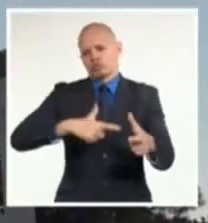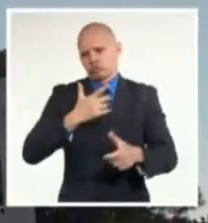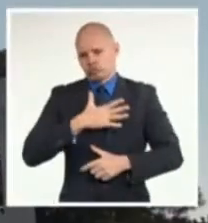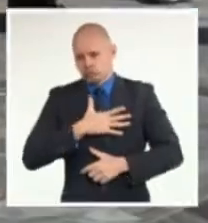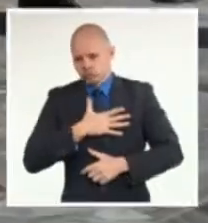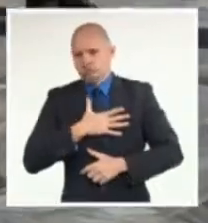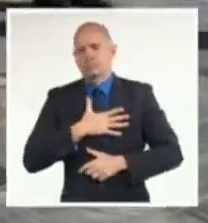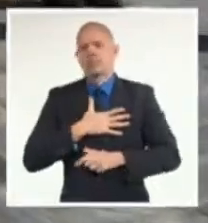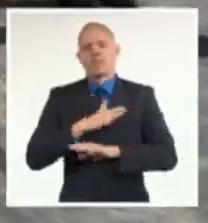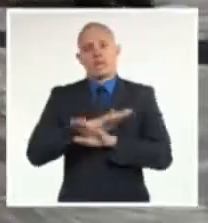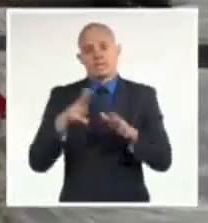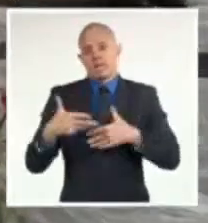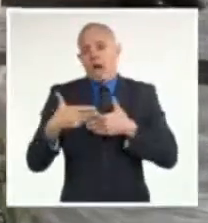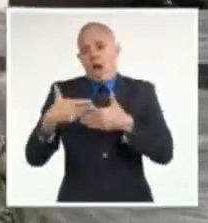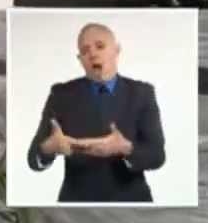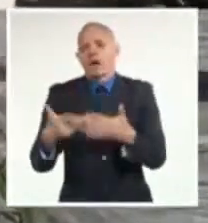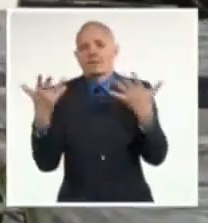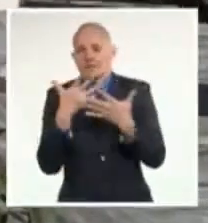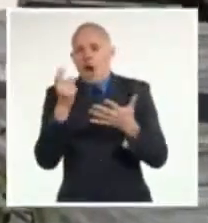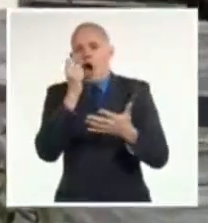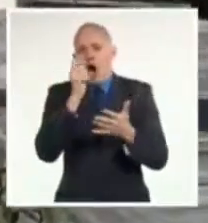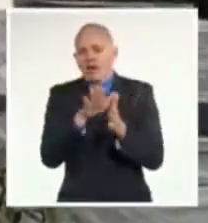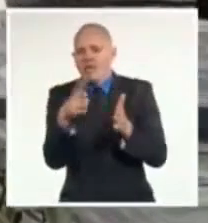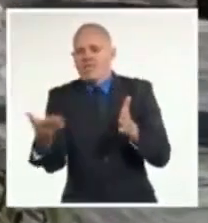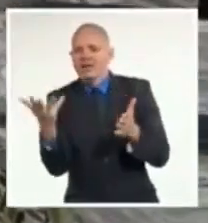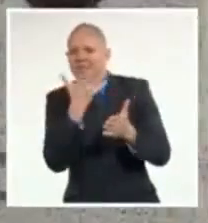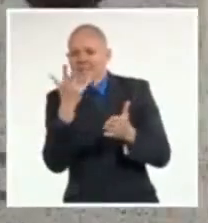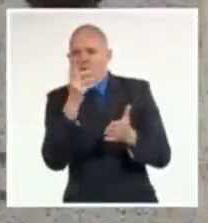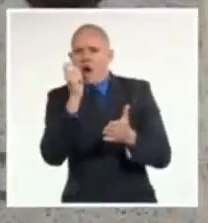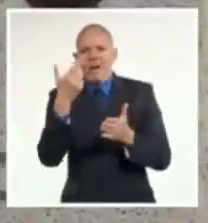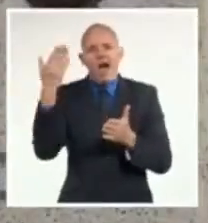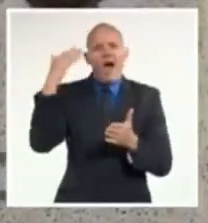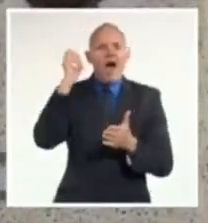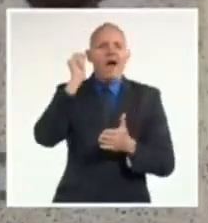El homenaje llegó también a Frank y Josué País.